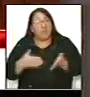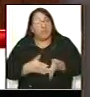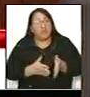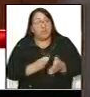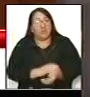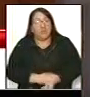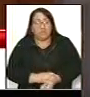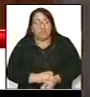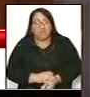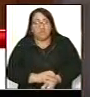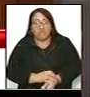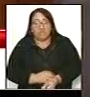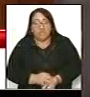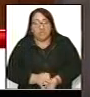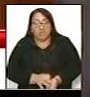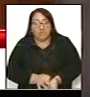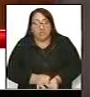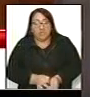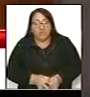camino. Presidenta,